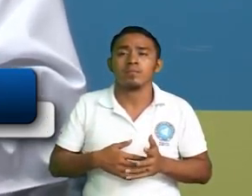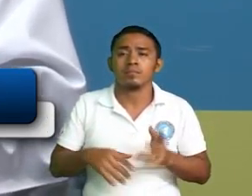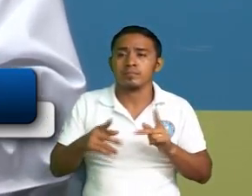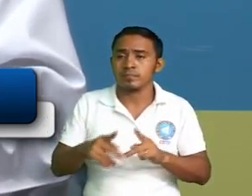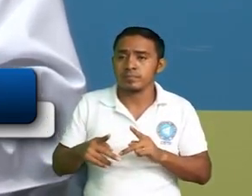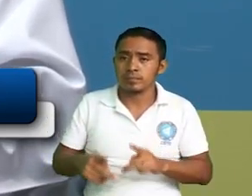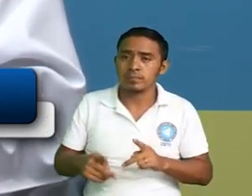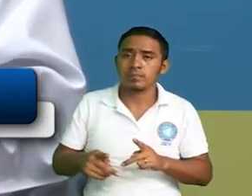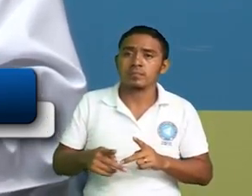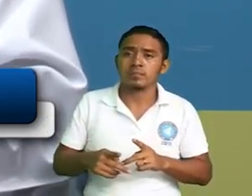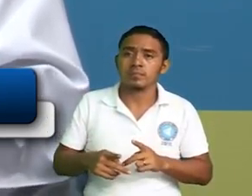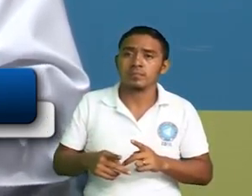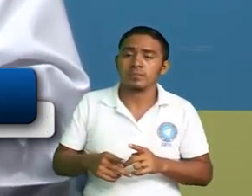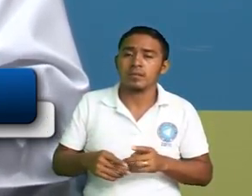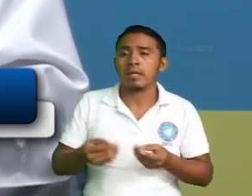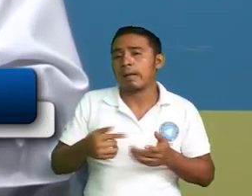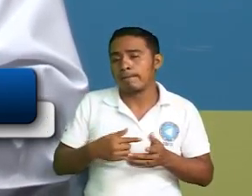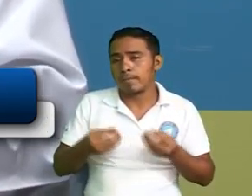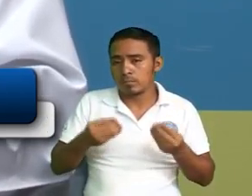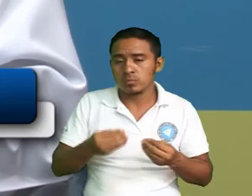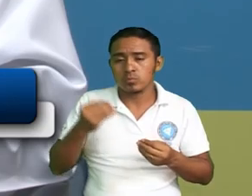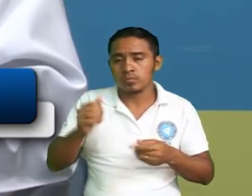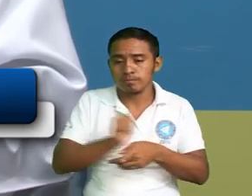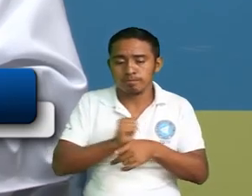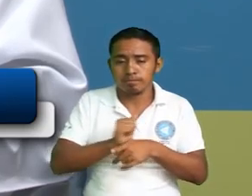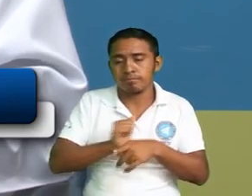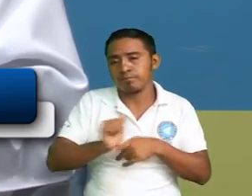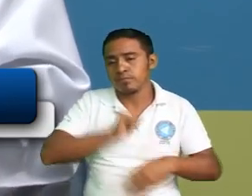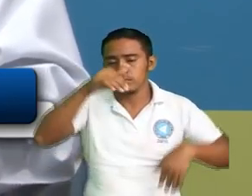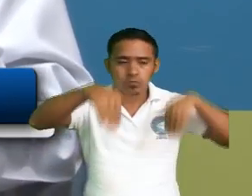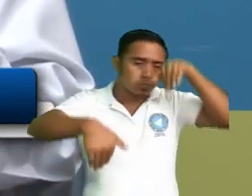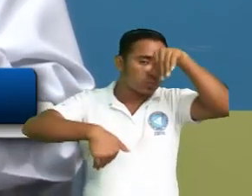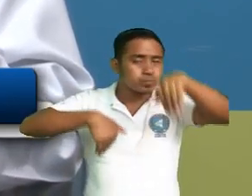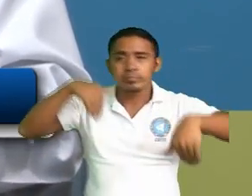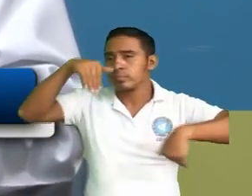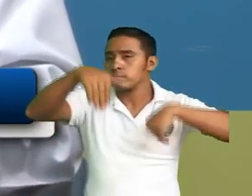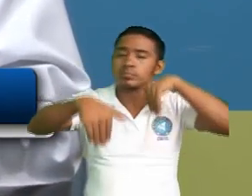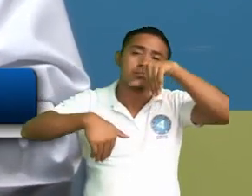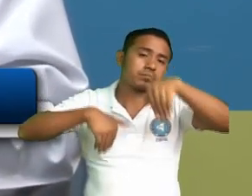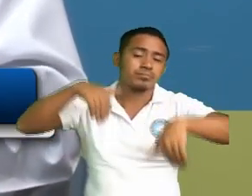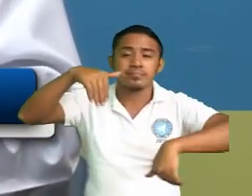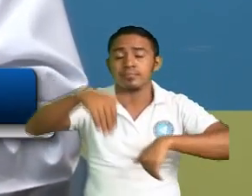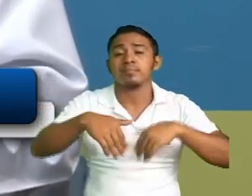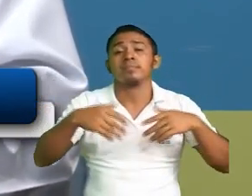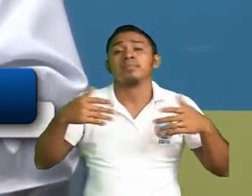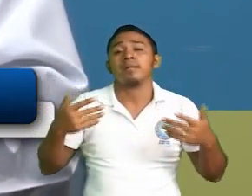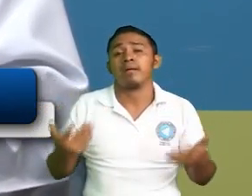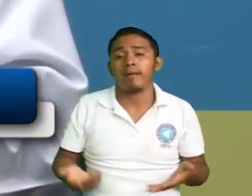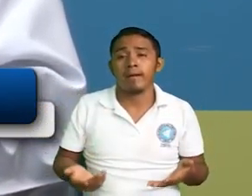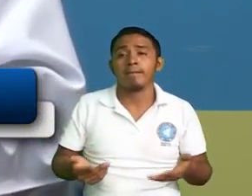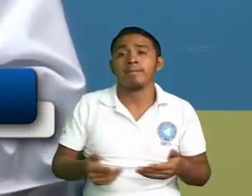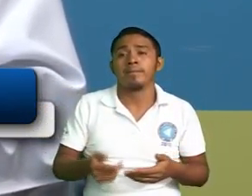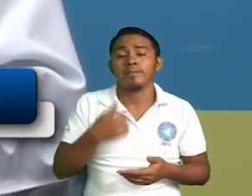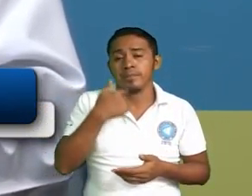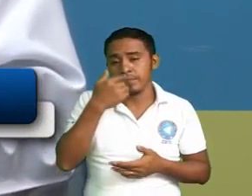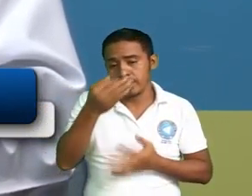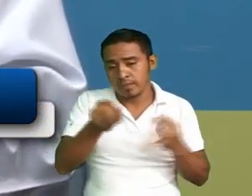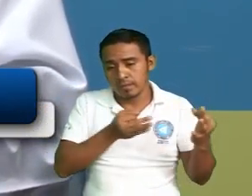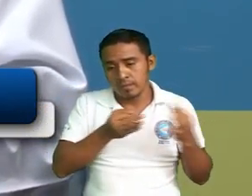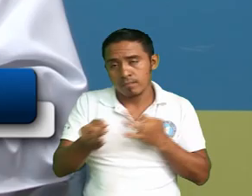persona que practica natación, ¿verdad? Entonces, esa persona es